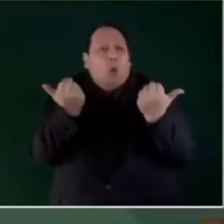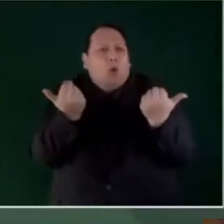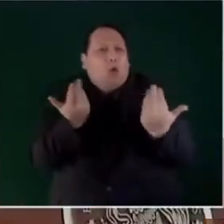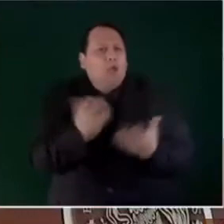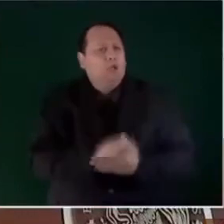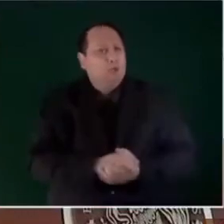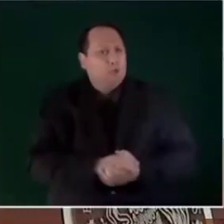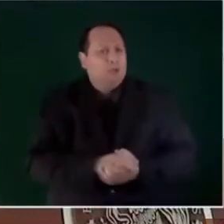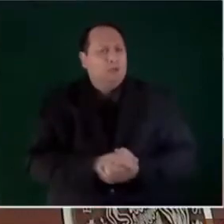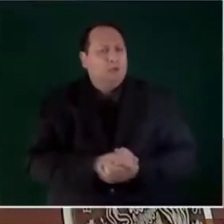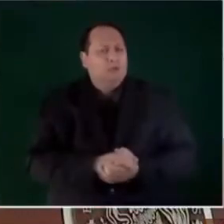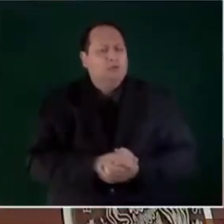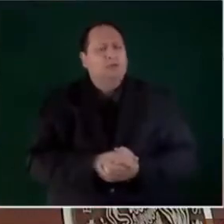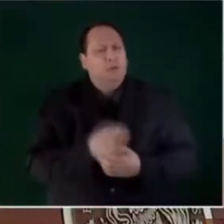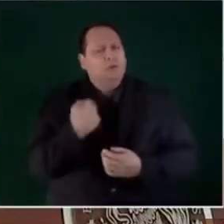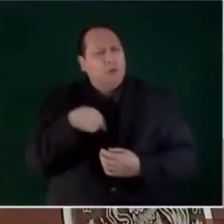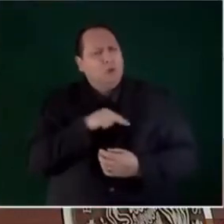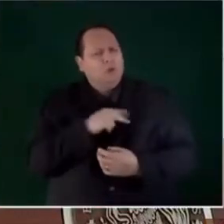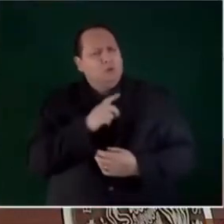Tenemos que